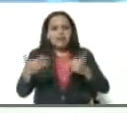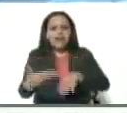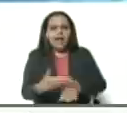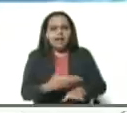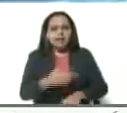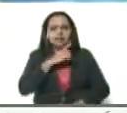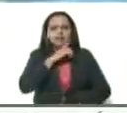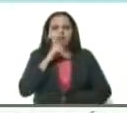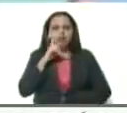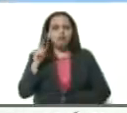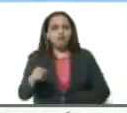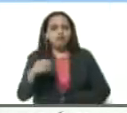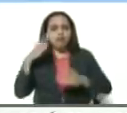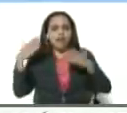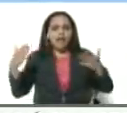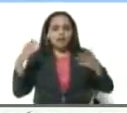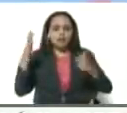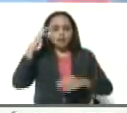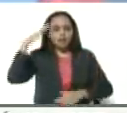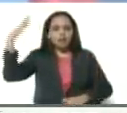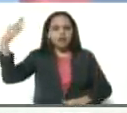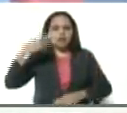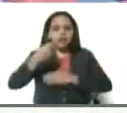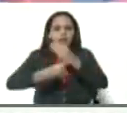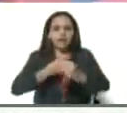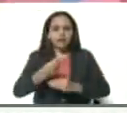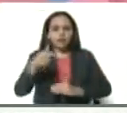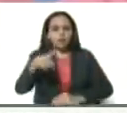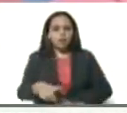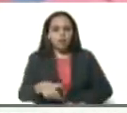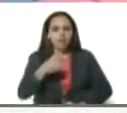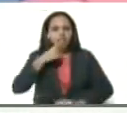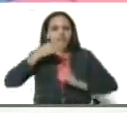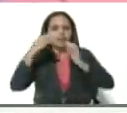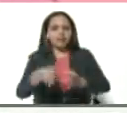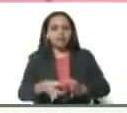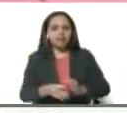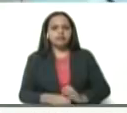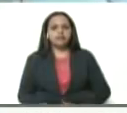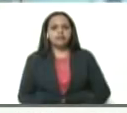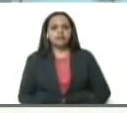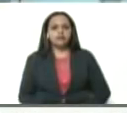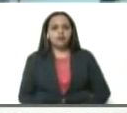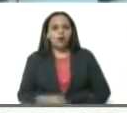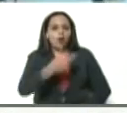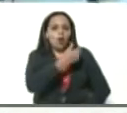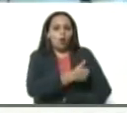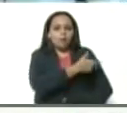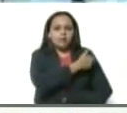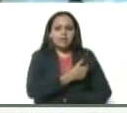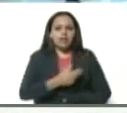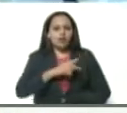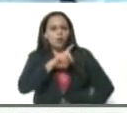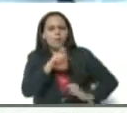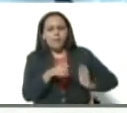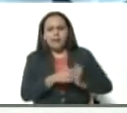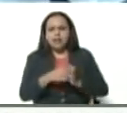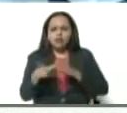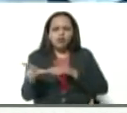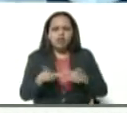mencionamos. Un gran logro, un gran sueño que hoy se hace realidad. Un hospital totalmente